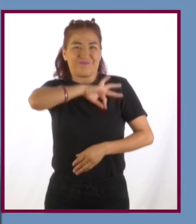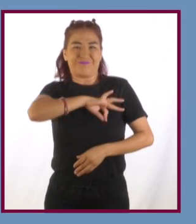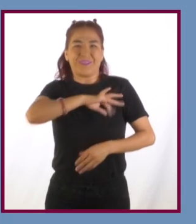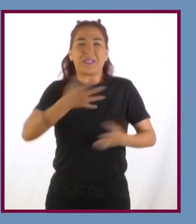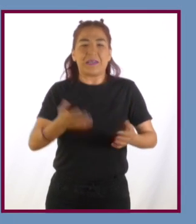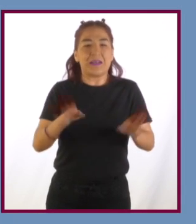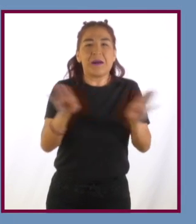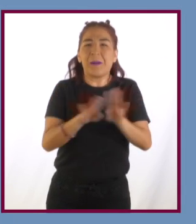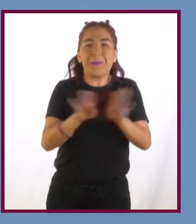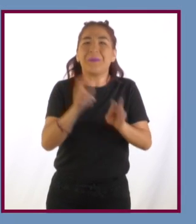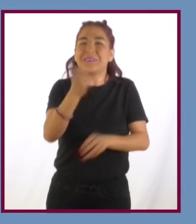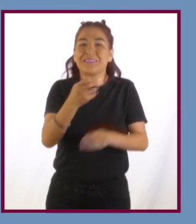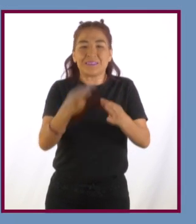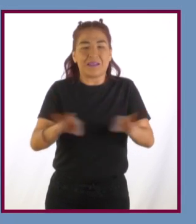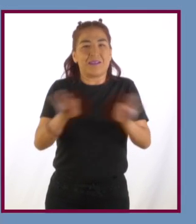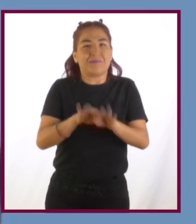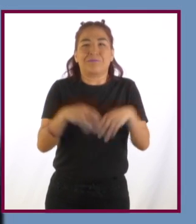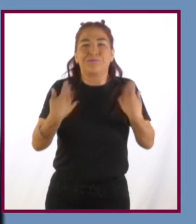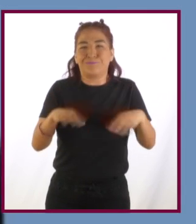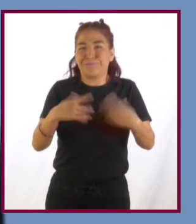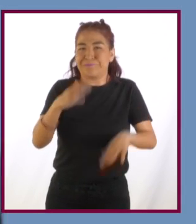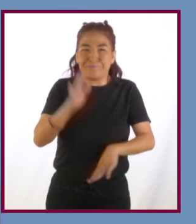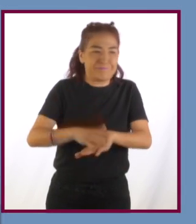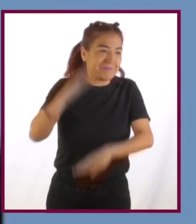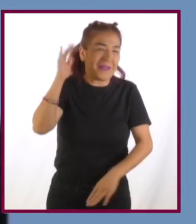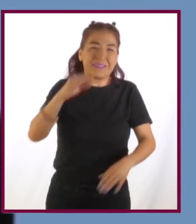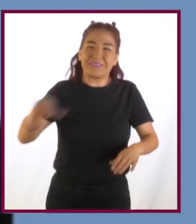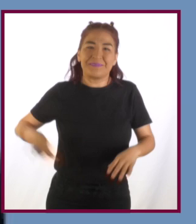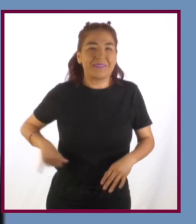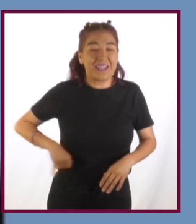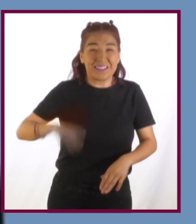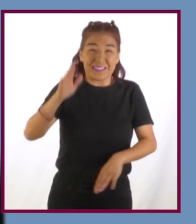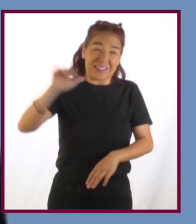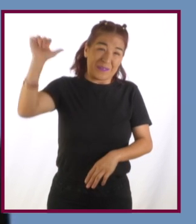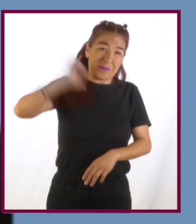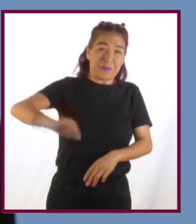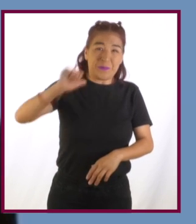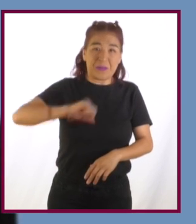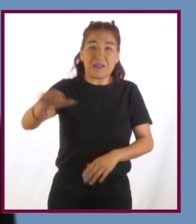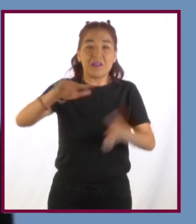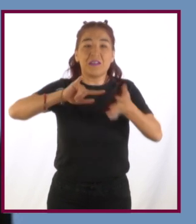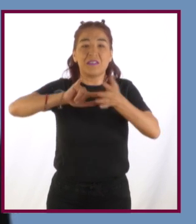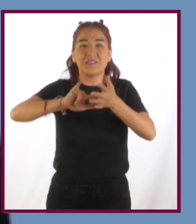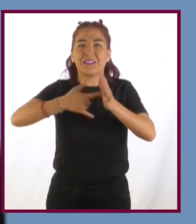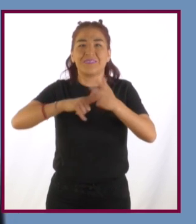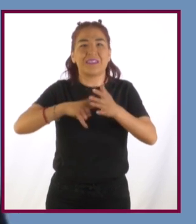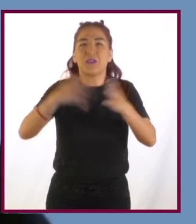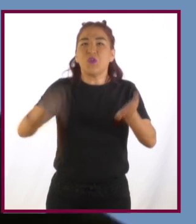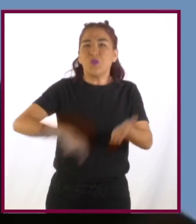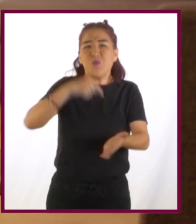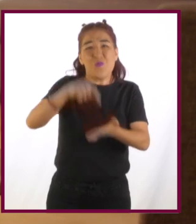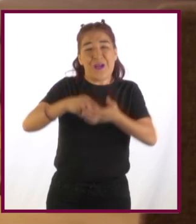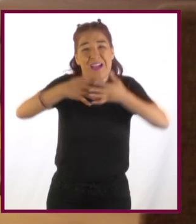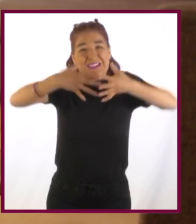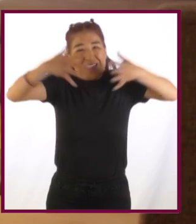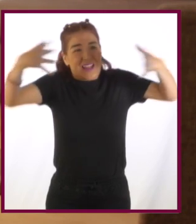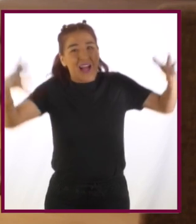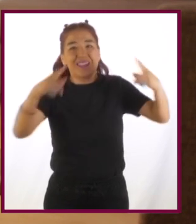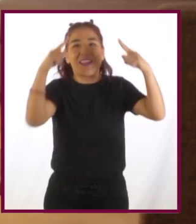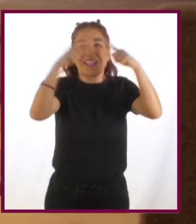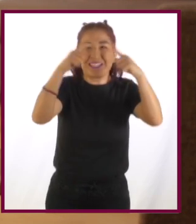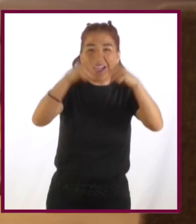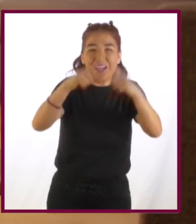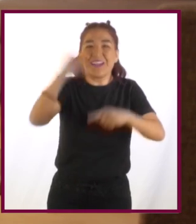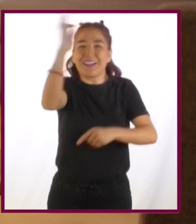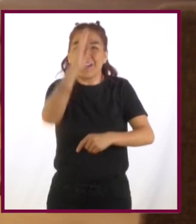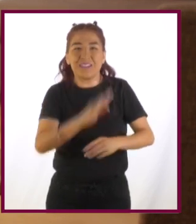la importancia de tener un instrumento como esos es enorme, porque antiguamente los relojes estaban en lugares